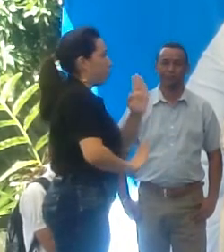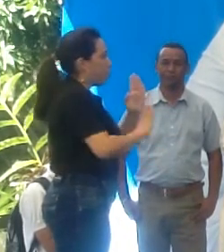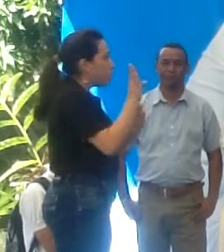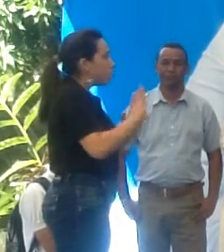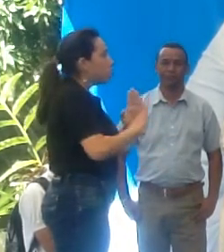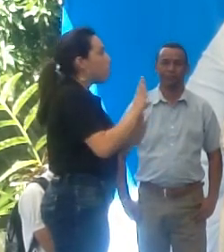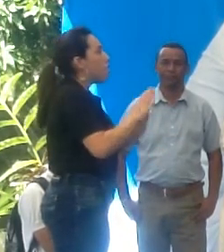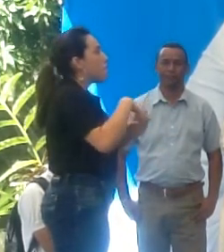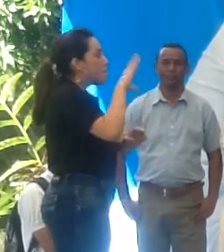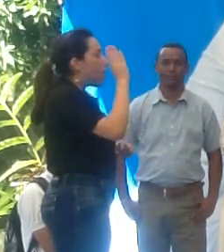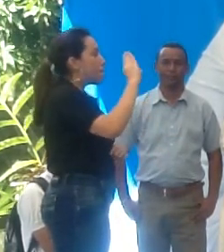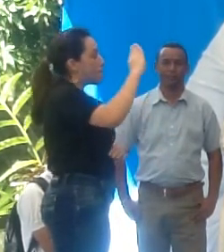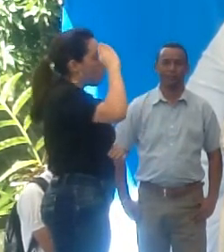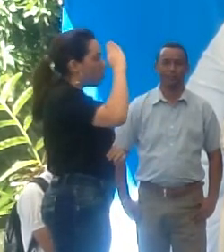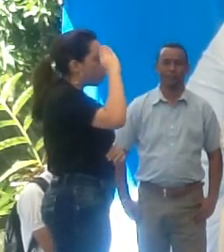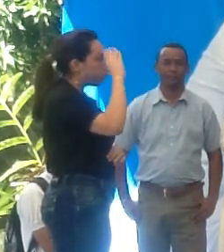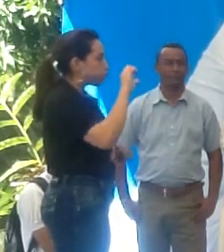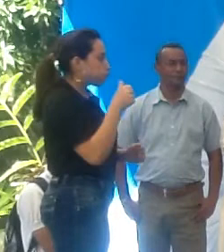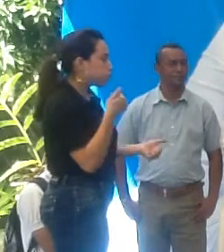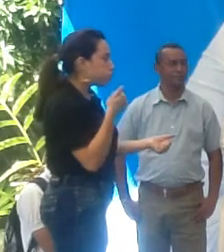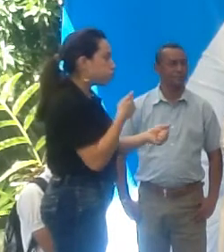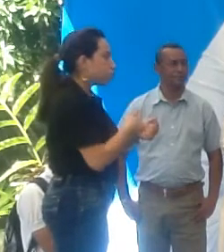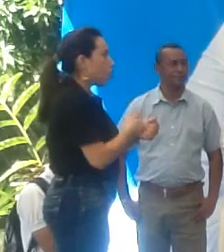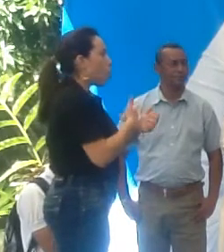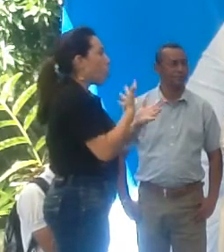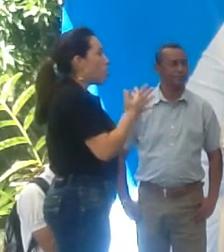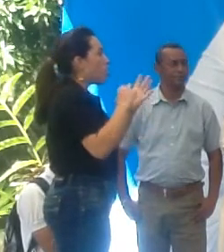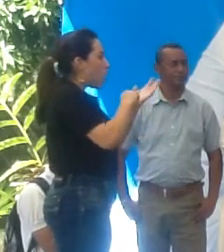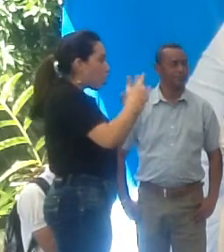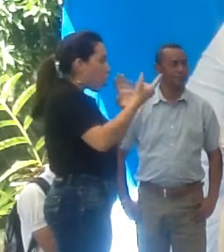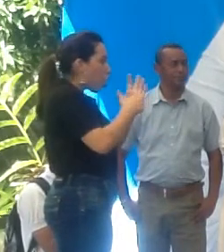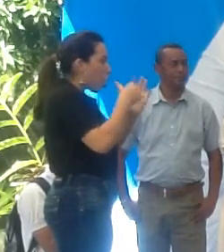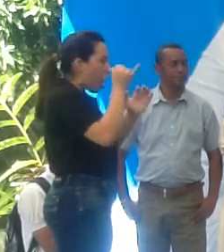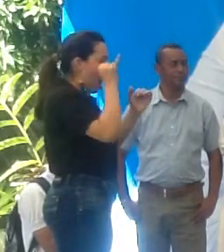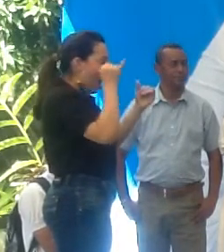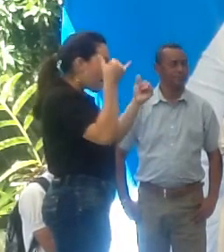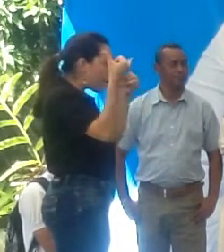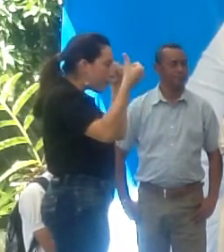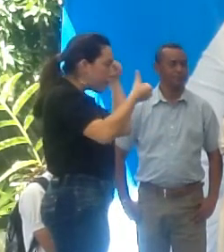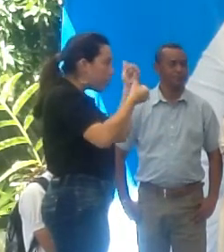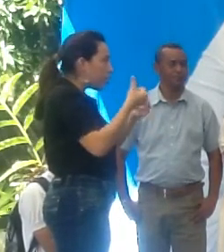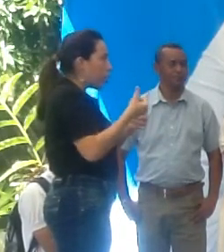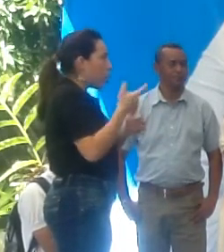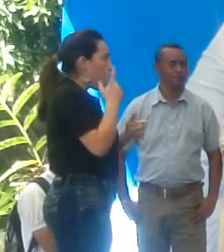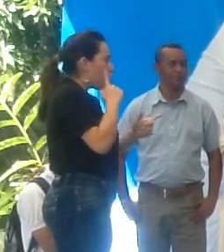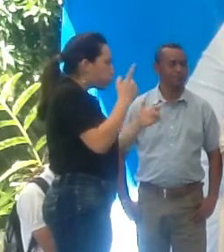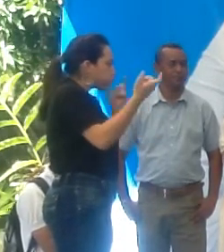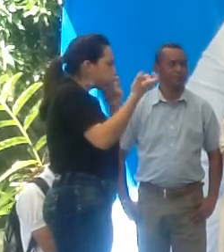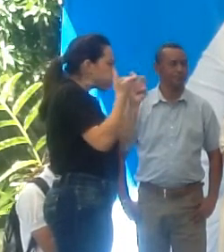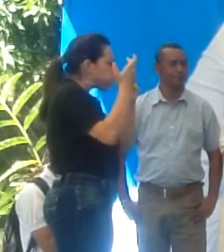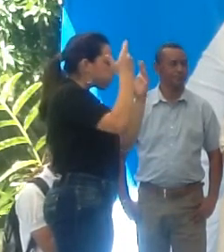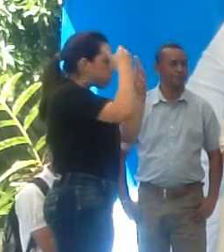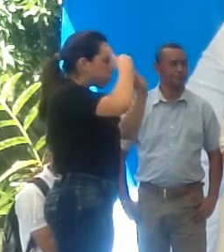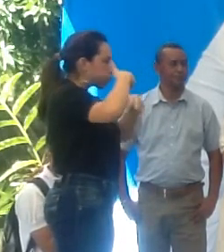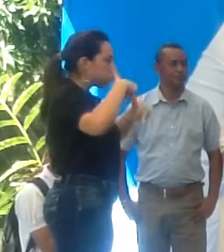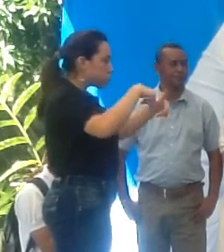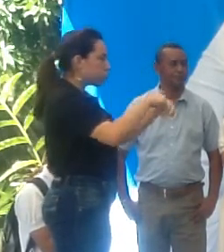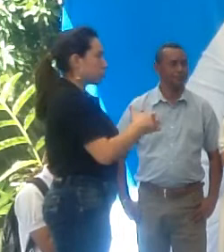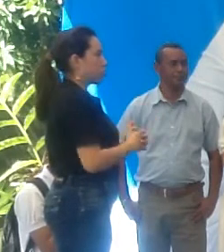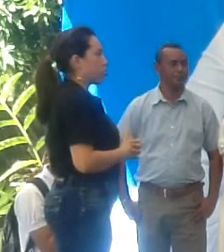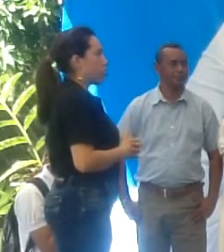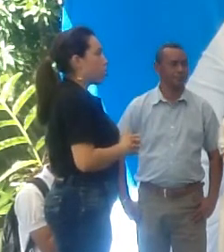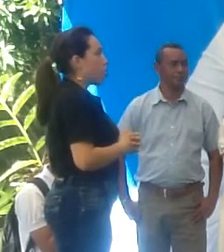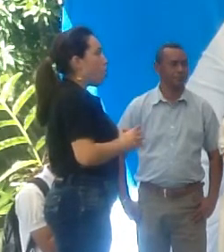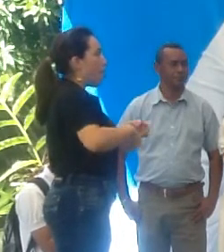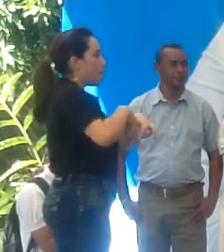fortaleciendo a la fuerza pública con equipos tecnológicos, con apoyos logísticos, con parque automotor.